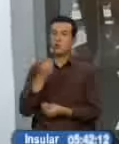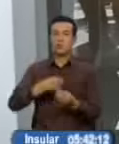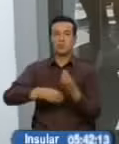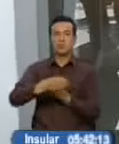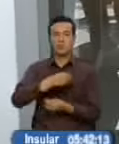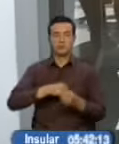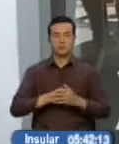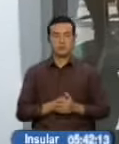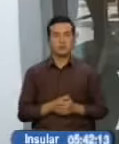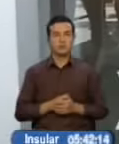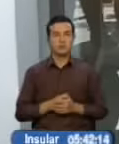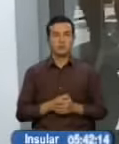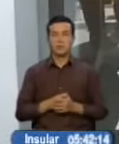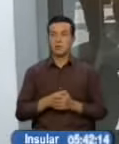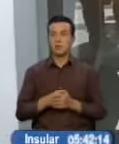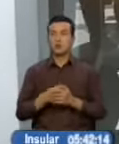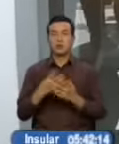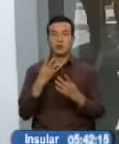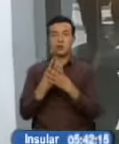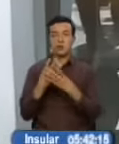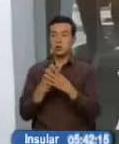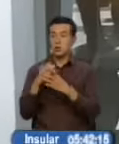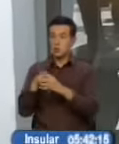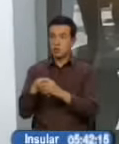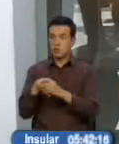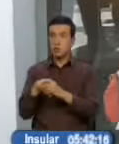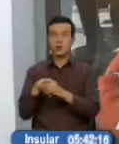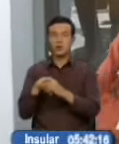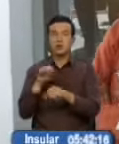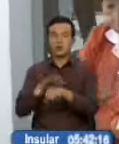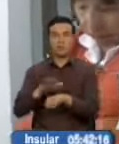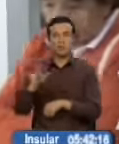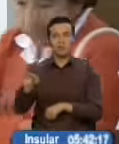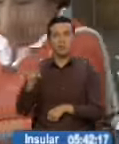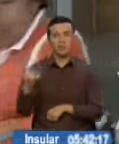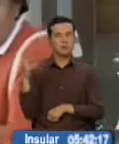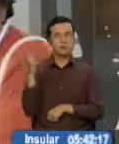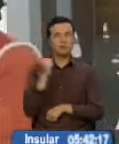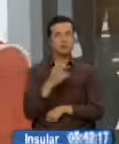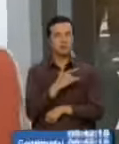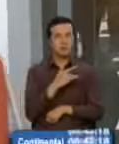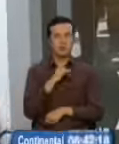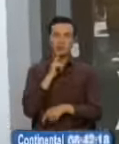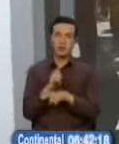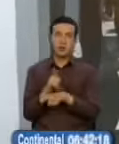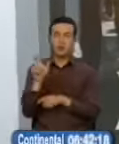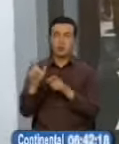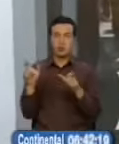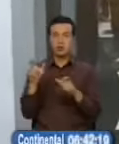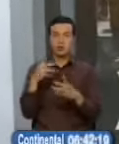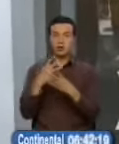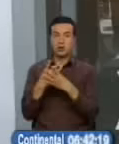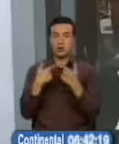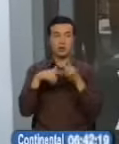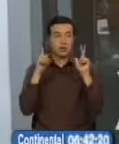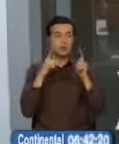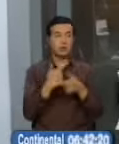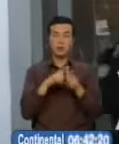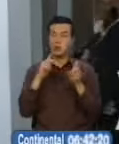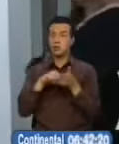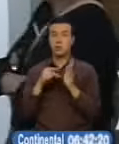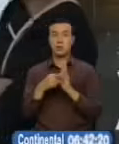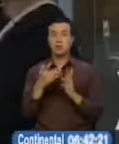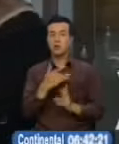dinero. Desistido salir de la cárcel, y eso entiendo que tiene una culpabilidad, porque todas las personas la libertad es algo,